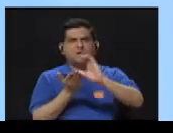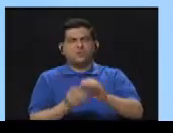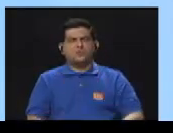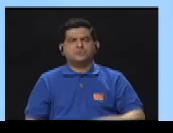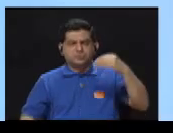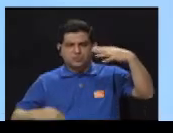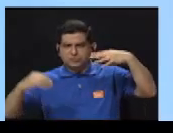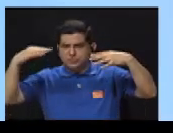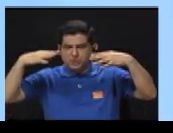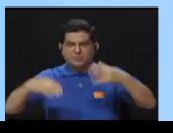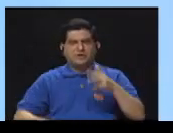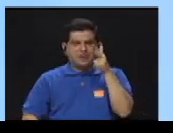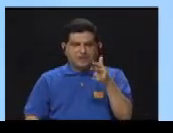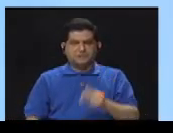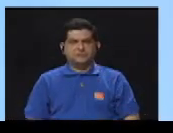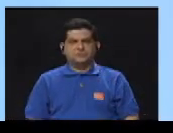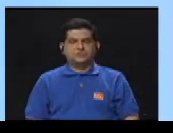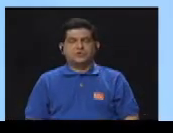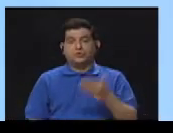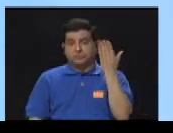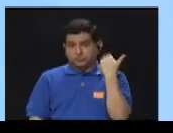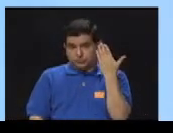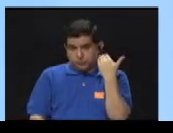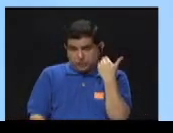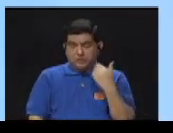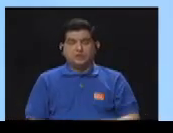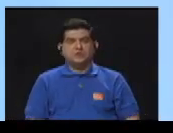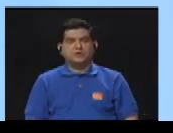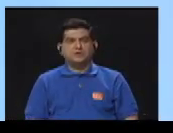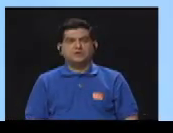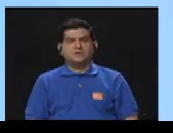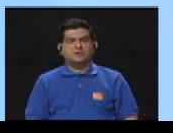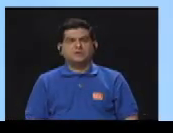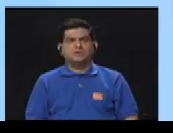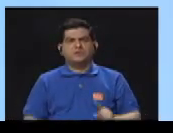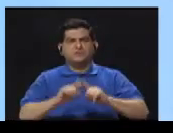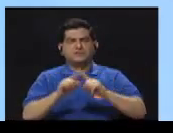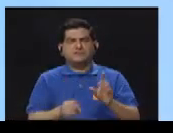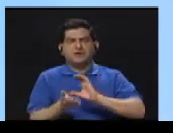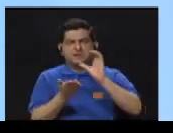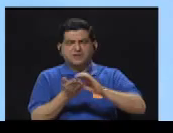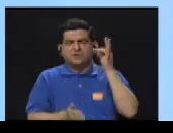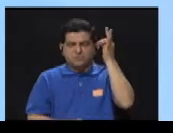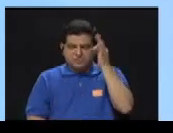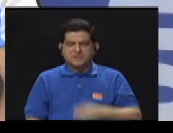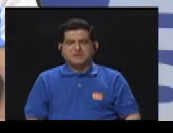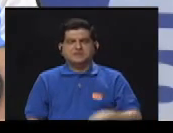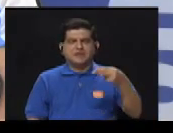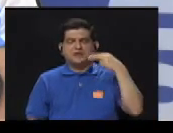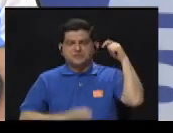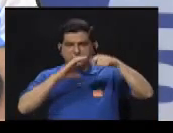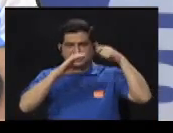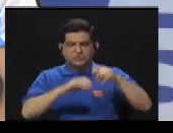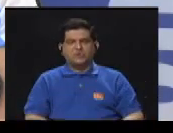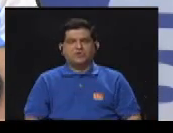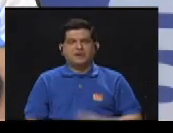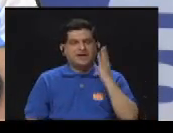van desde iluminación y cámara, de montaje, de sonido, muchas materias teóricas, desde historia del cine, de